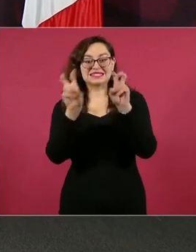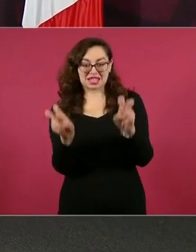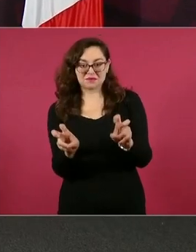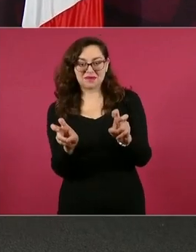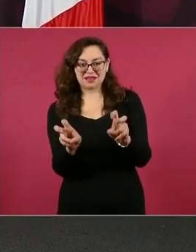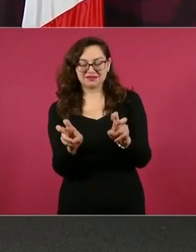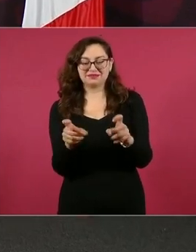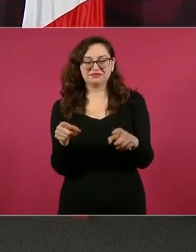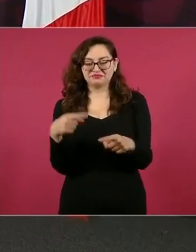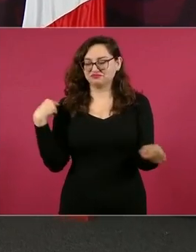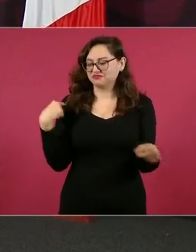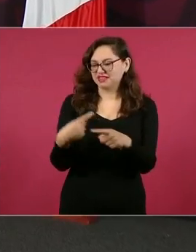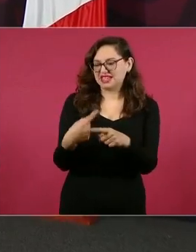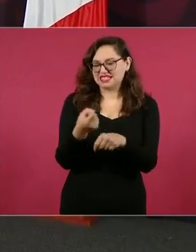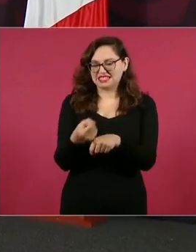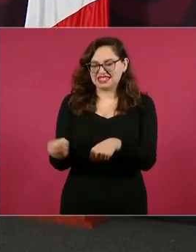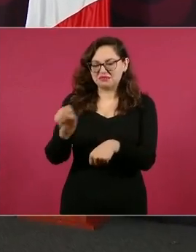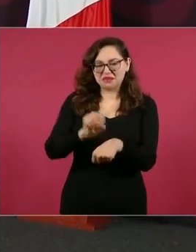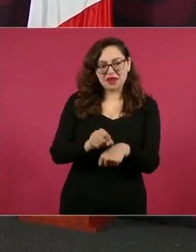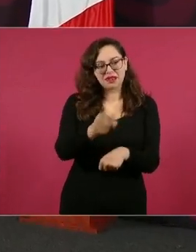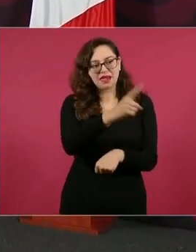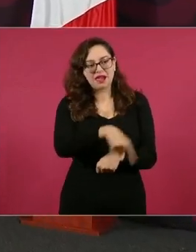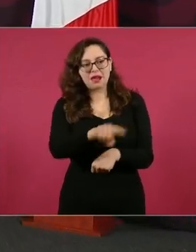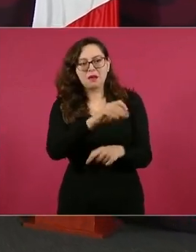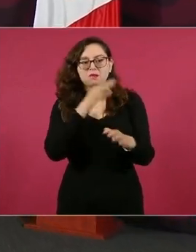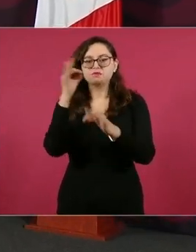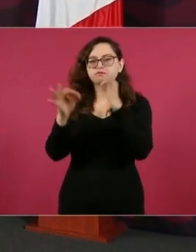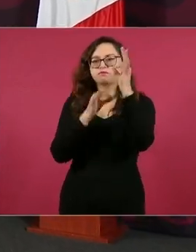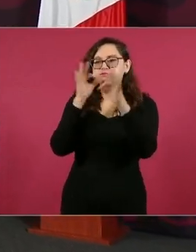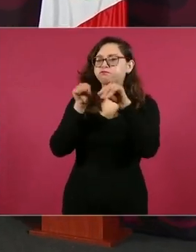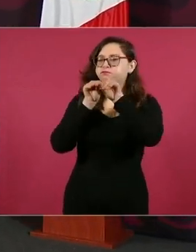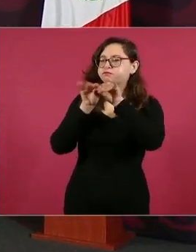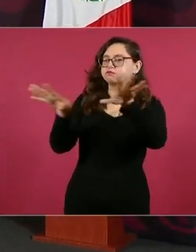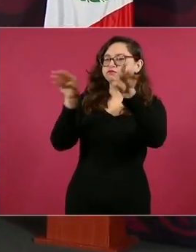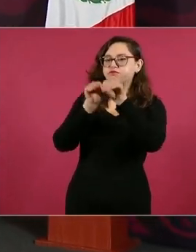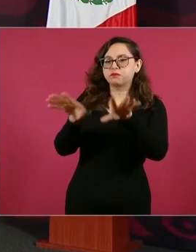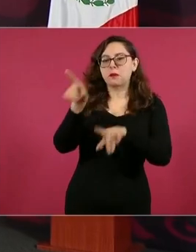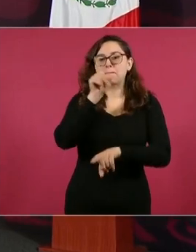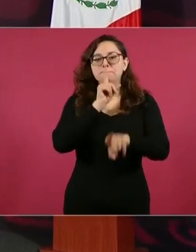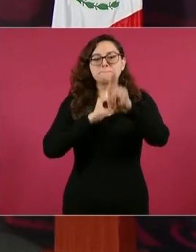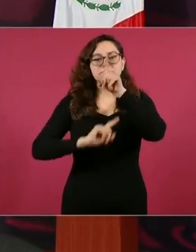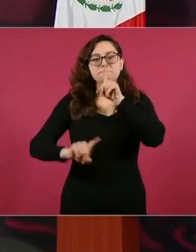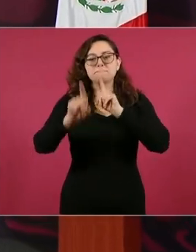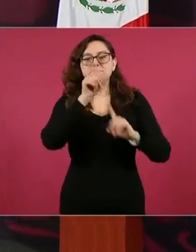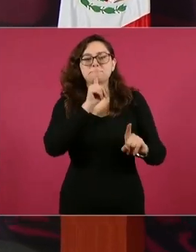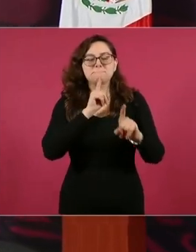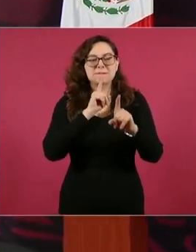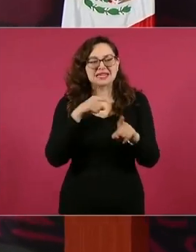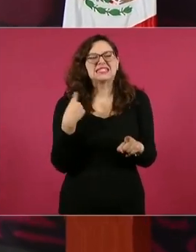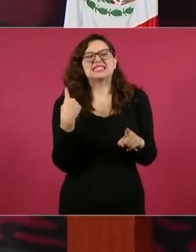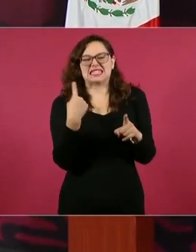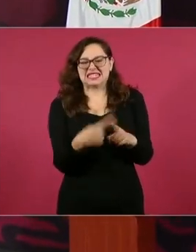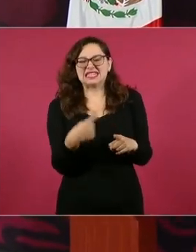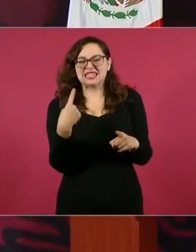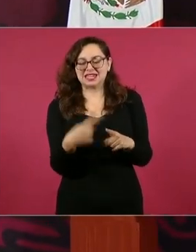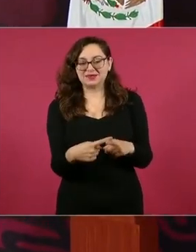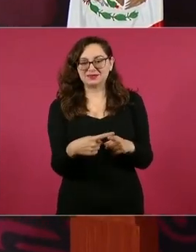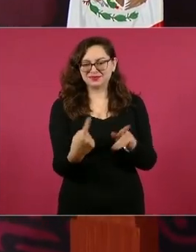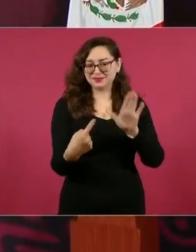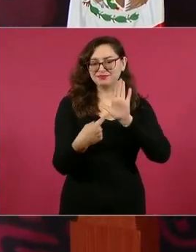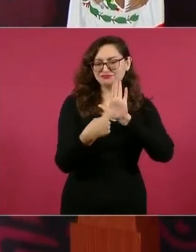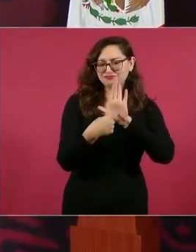quién en las mentiras de la semana son